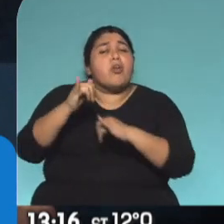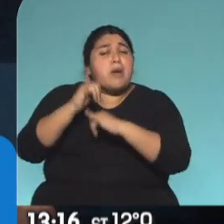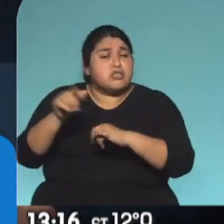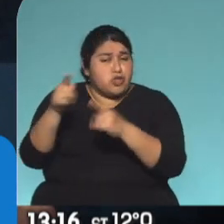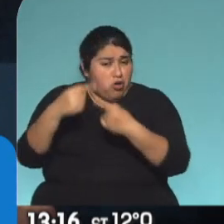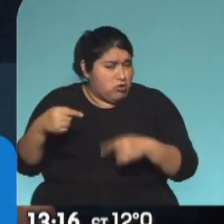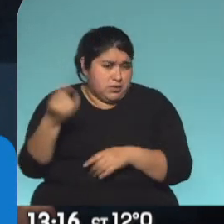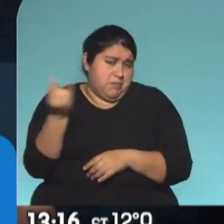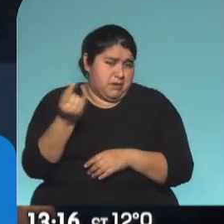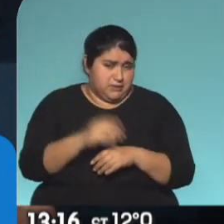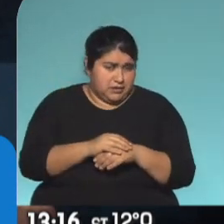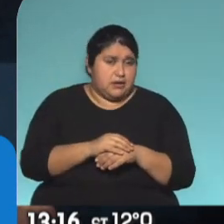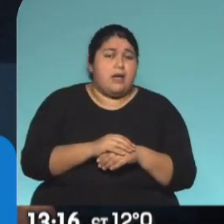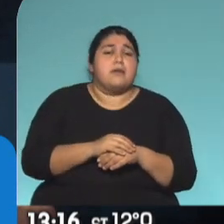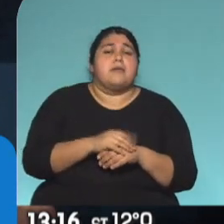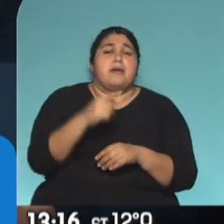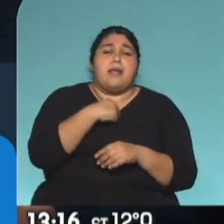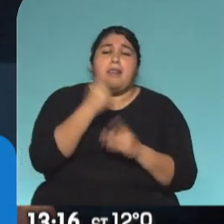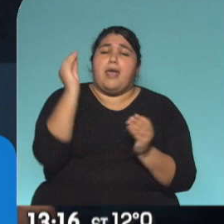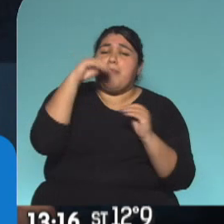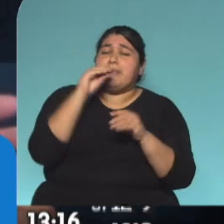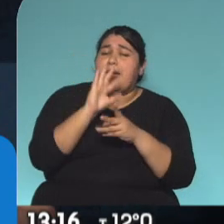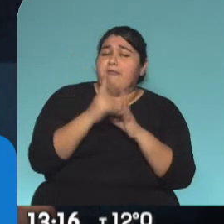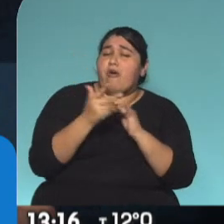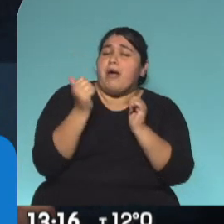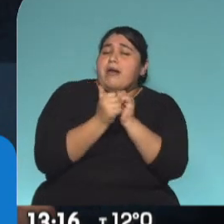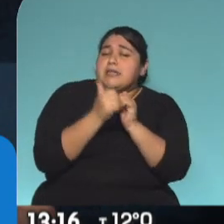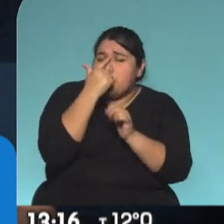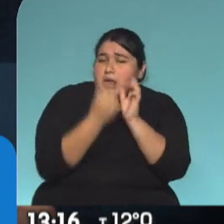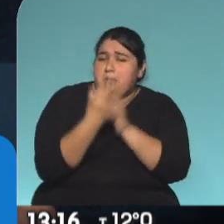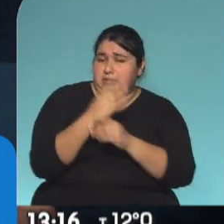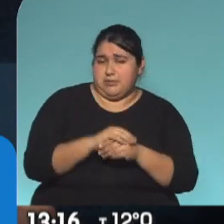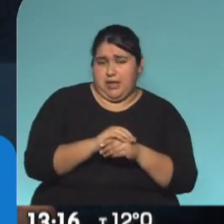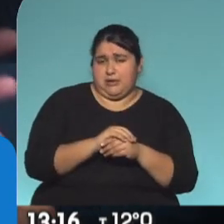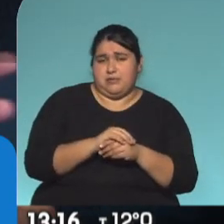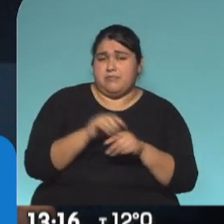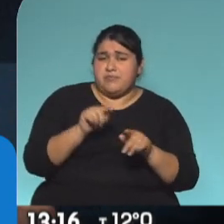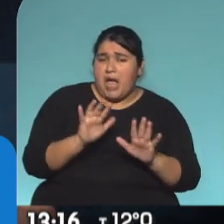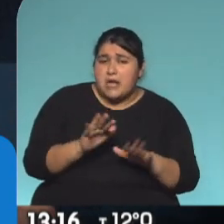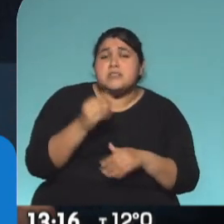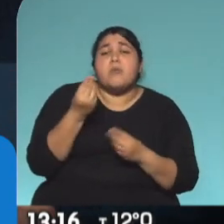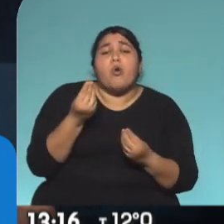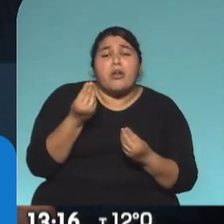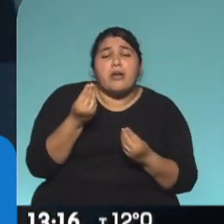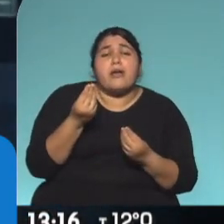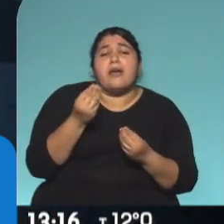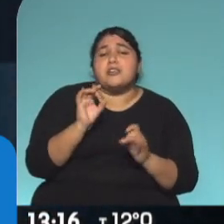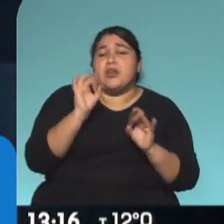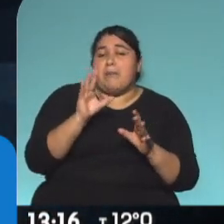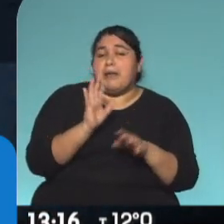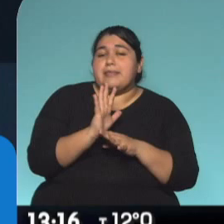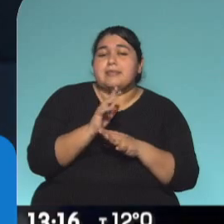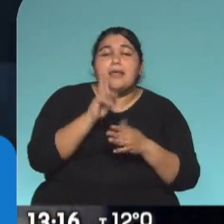Times tried it, the same thing. They want to create a little bit of a story, they're doing anything they can. Not only that's the least of it. I mean,